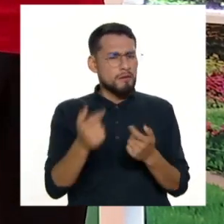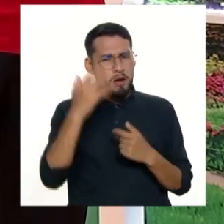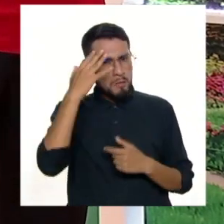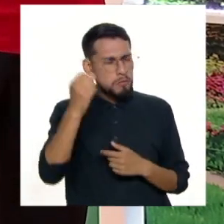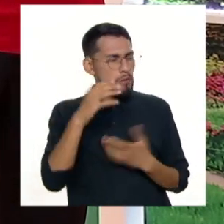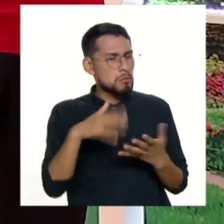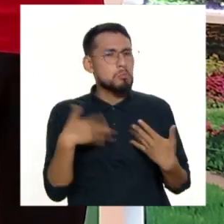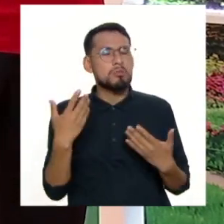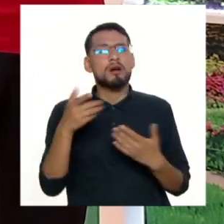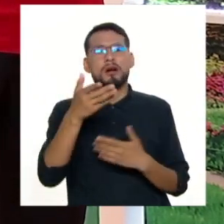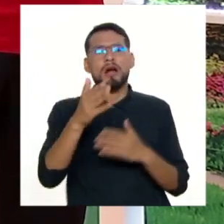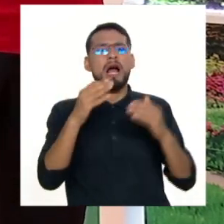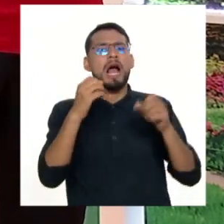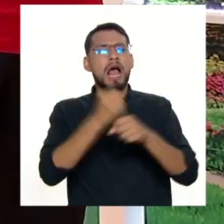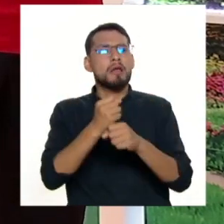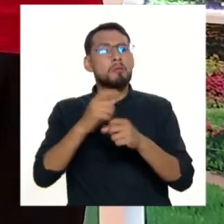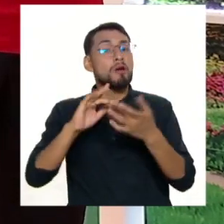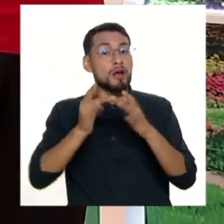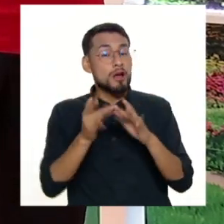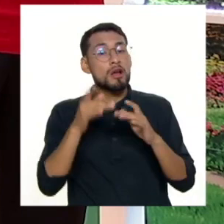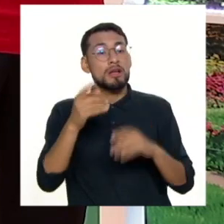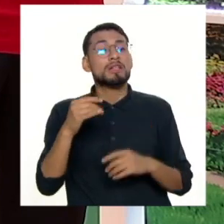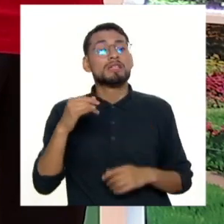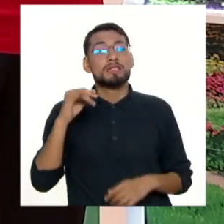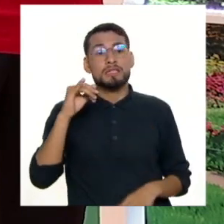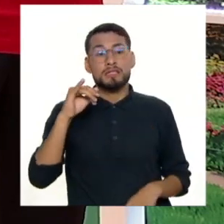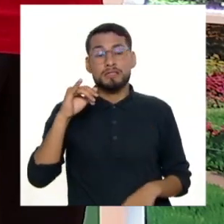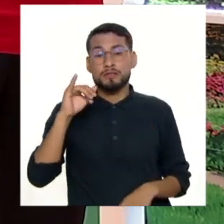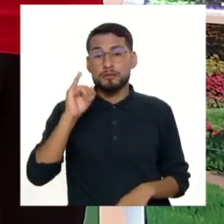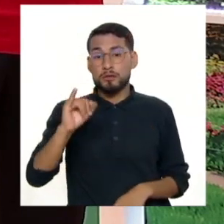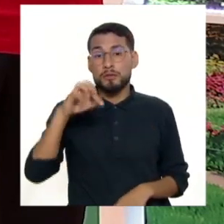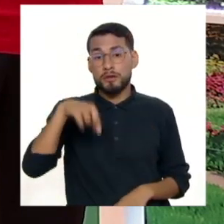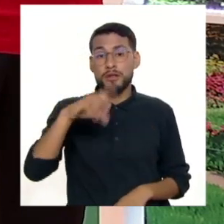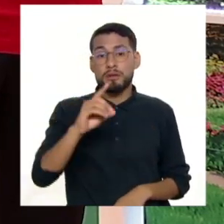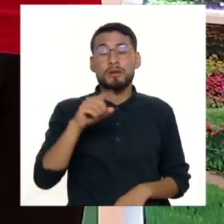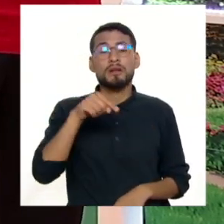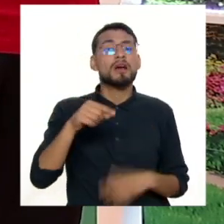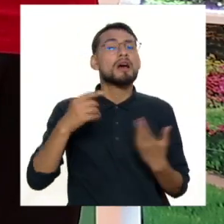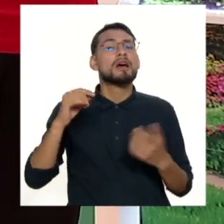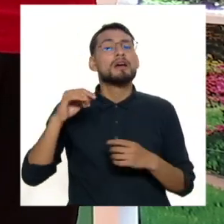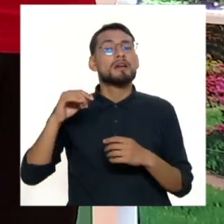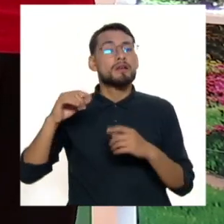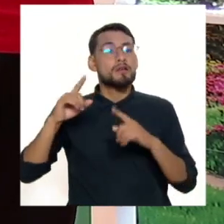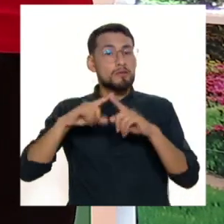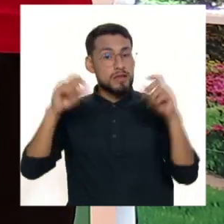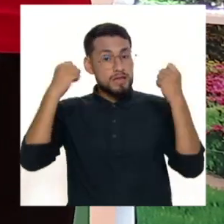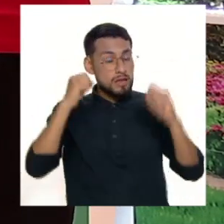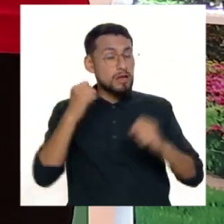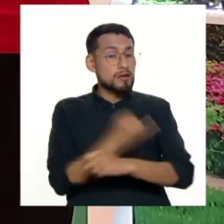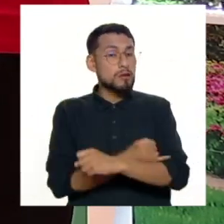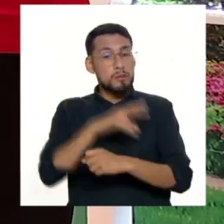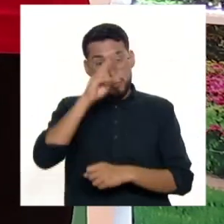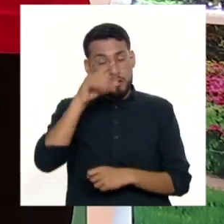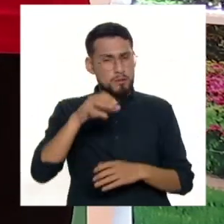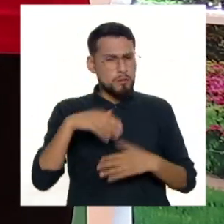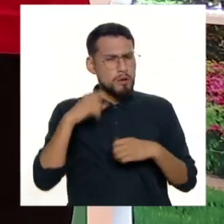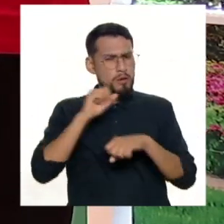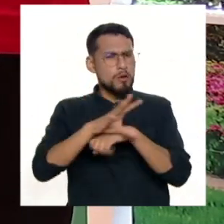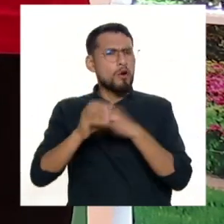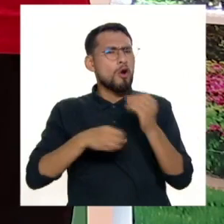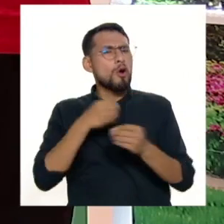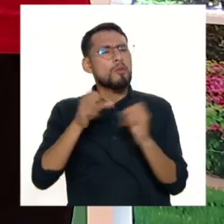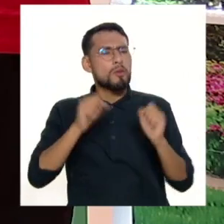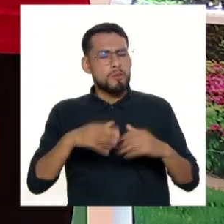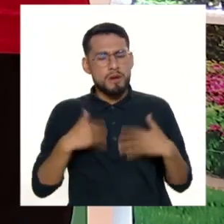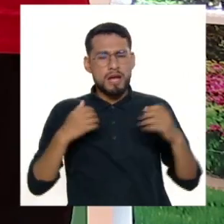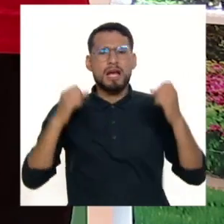replicar. Igual en nuestras redes sociales del Instituto Peruano del Deporte, nosotros estamos lanzando tips e información de cómo poder continuar con el trabajo de